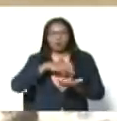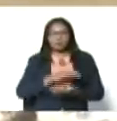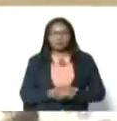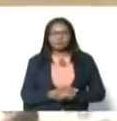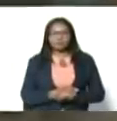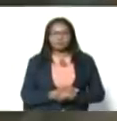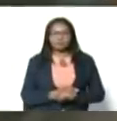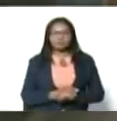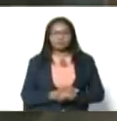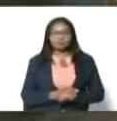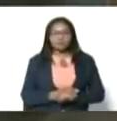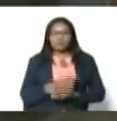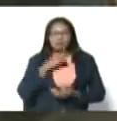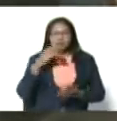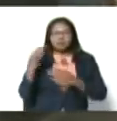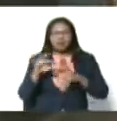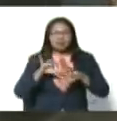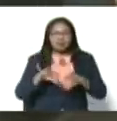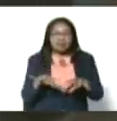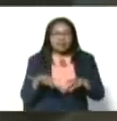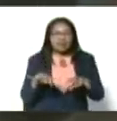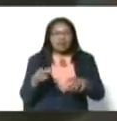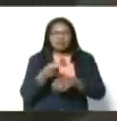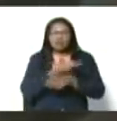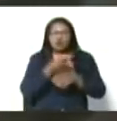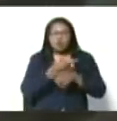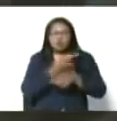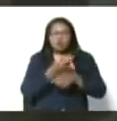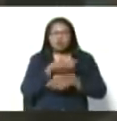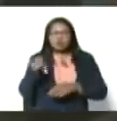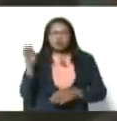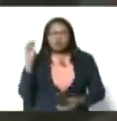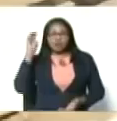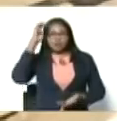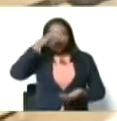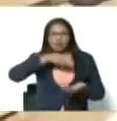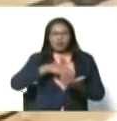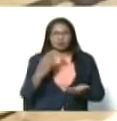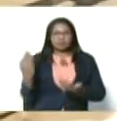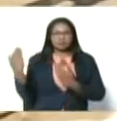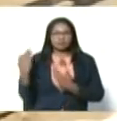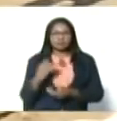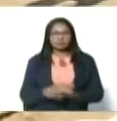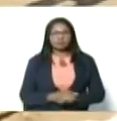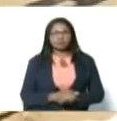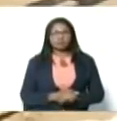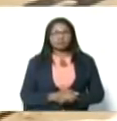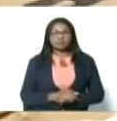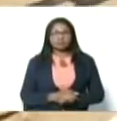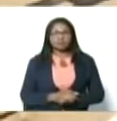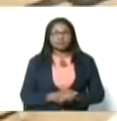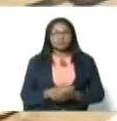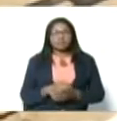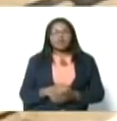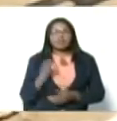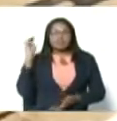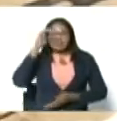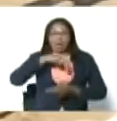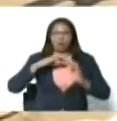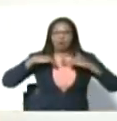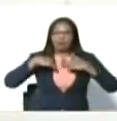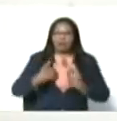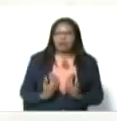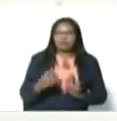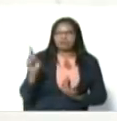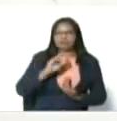dejo entonces a la secretaria de Gobierno del estado de Aragua. Adelante. Desde Aragua, donde nadie se rinde y nadie se